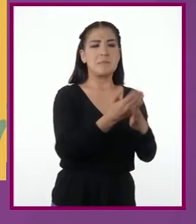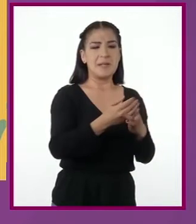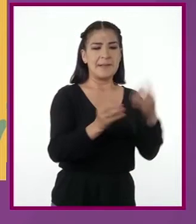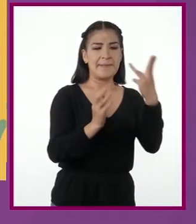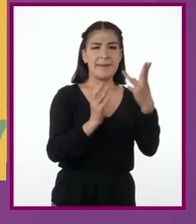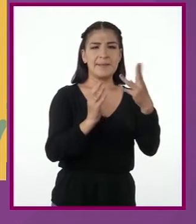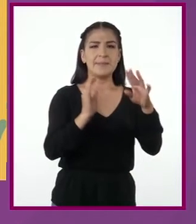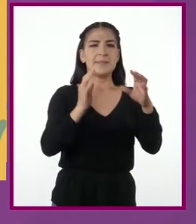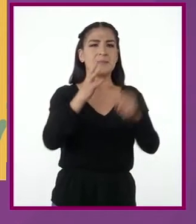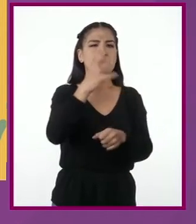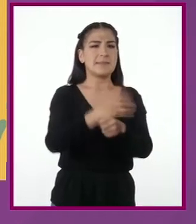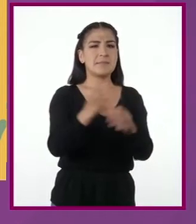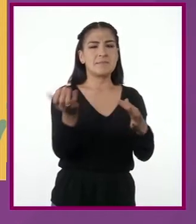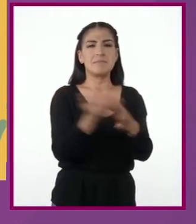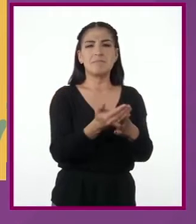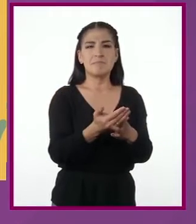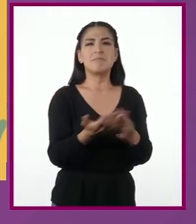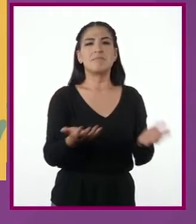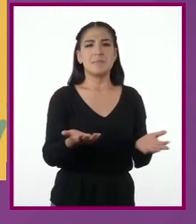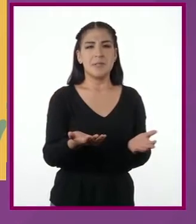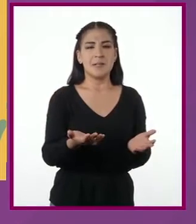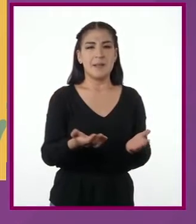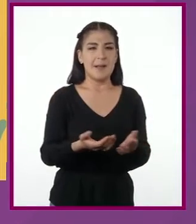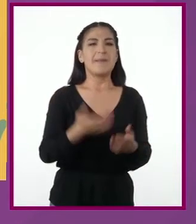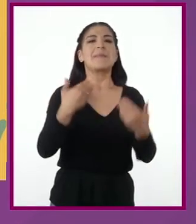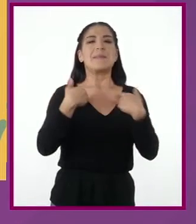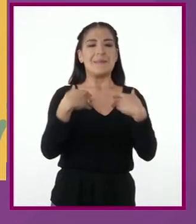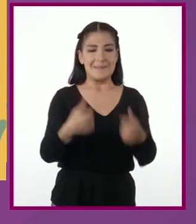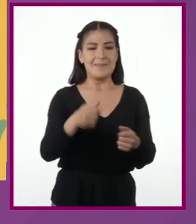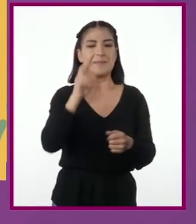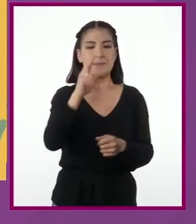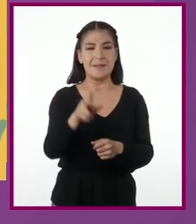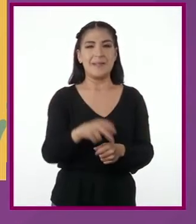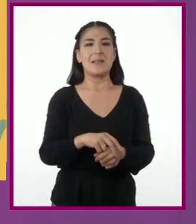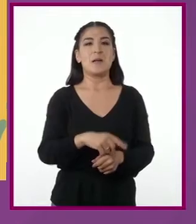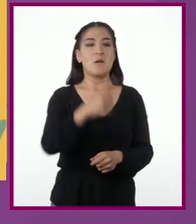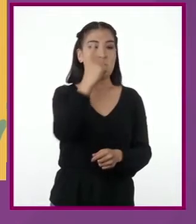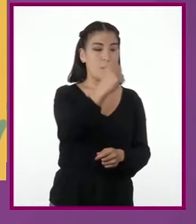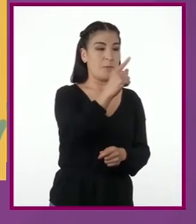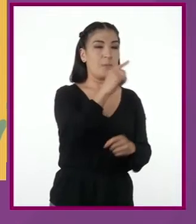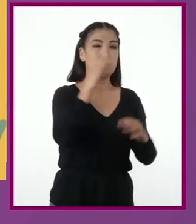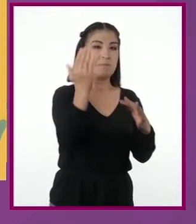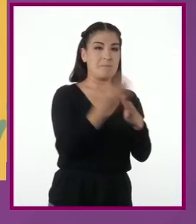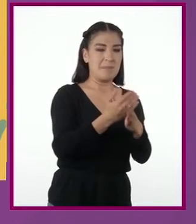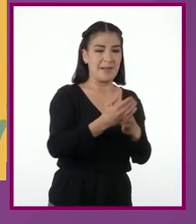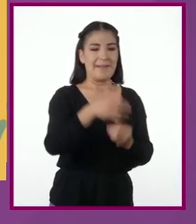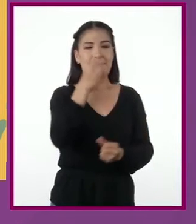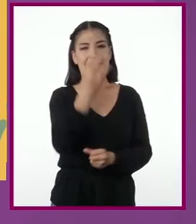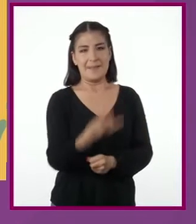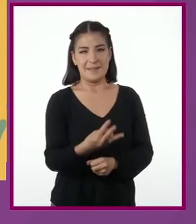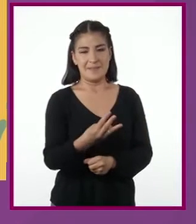3/5? Se representaría así: 1/2 de 3/5.